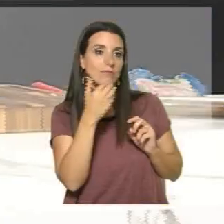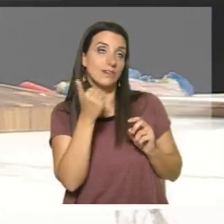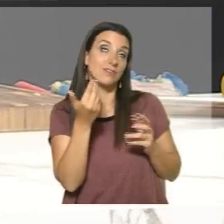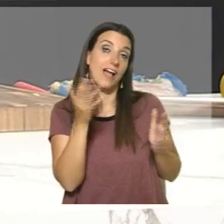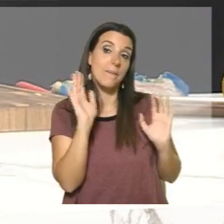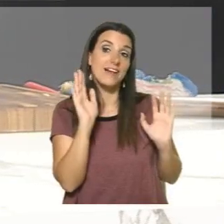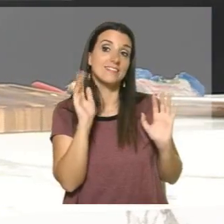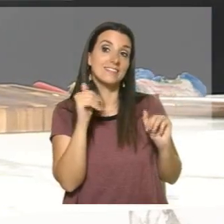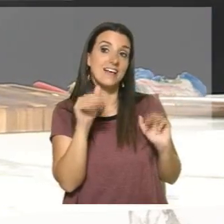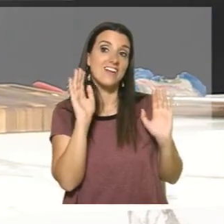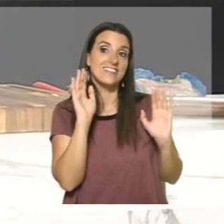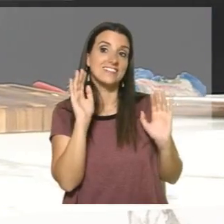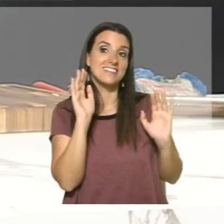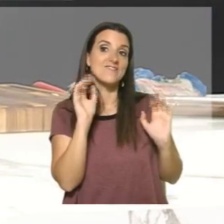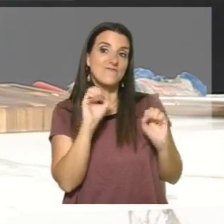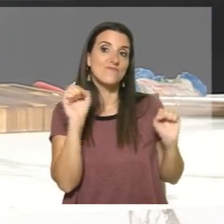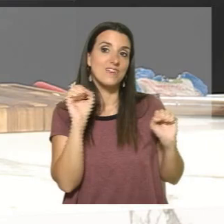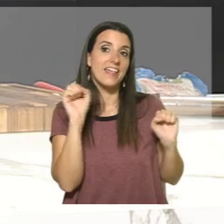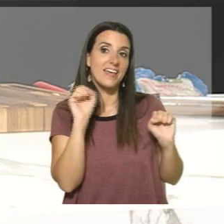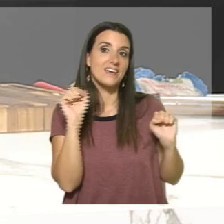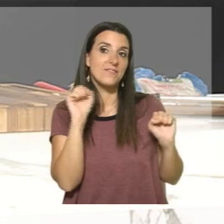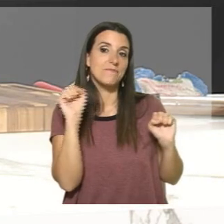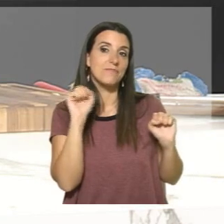capaz que puede ser.